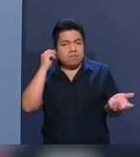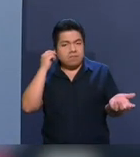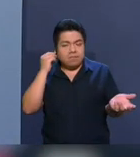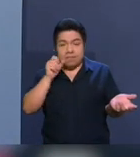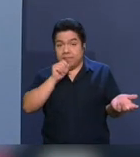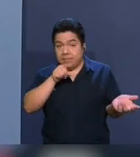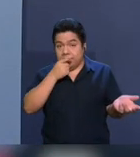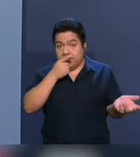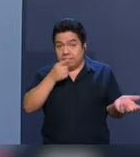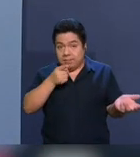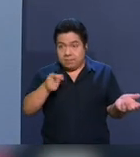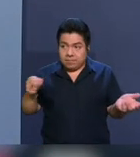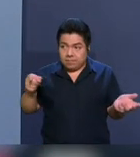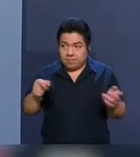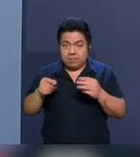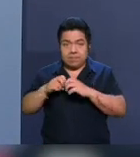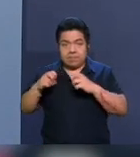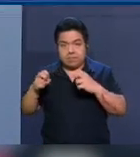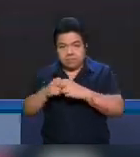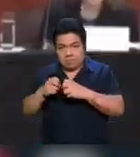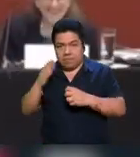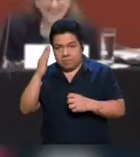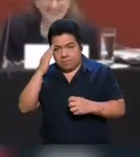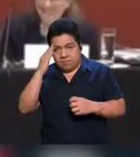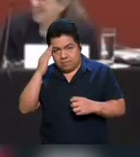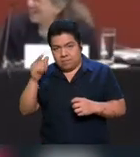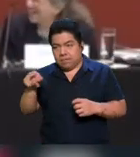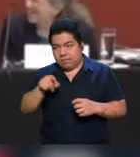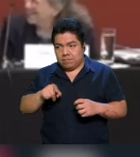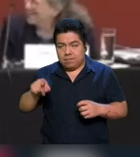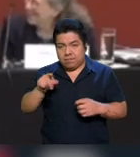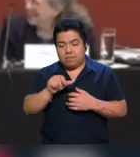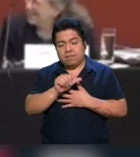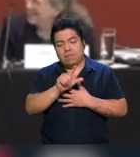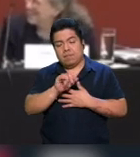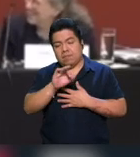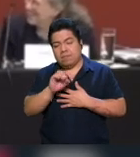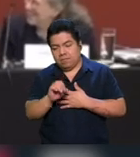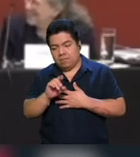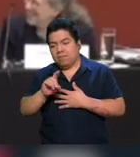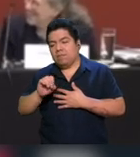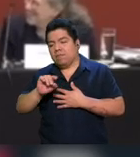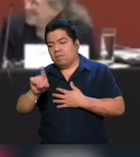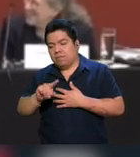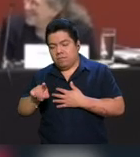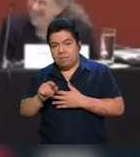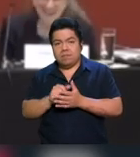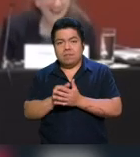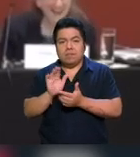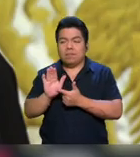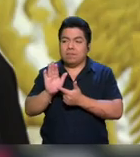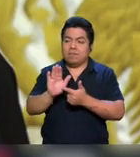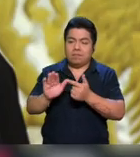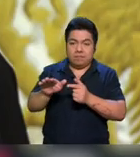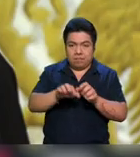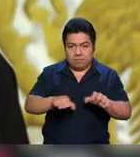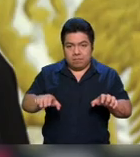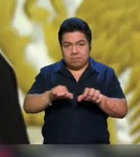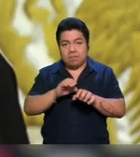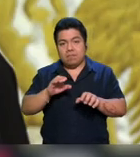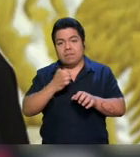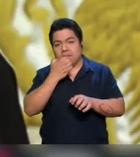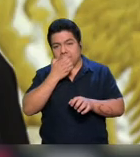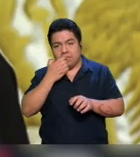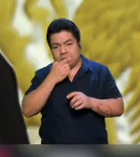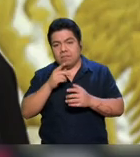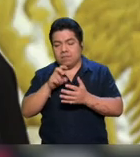También le cuento que luego de que el ministro de la Suprema Corte de Justicia de la Nación, Alfredo Gutiérrez Ortiz Mena, presentó ante la Escuela de Derecho de Harvard los